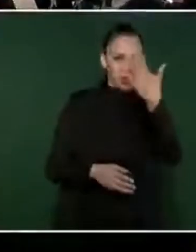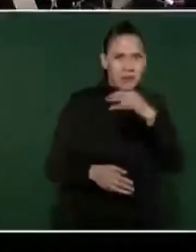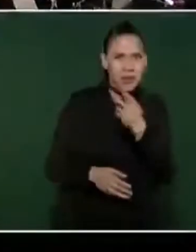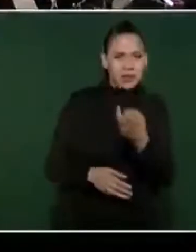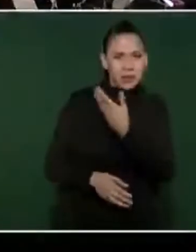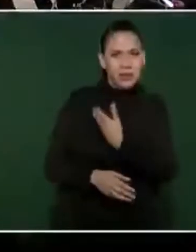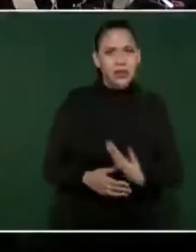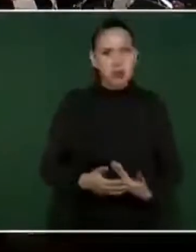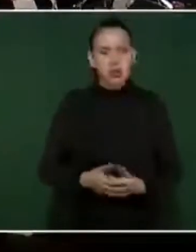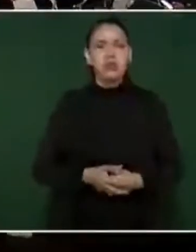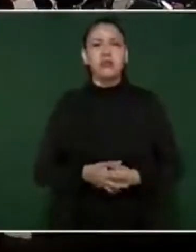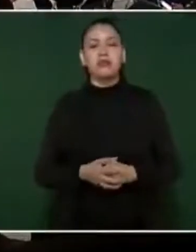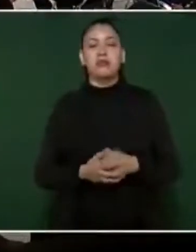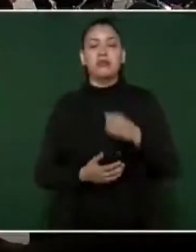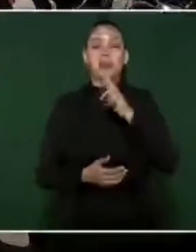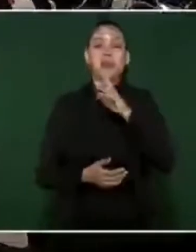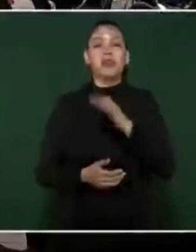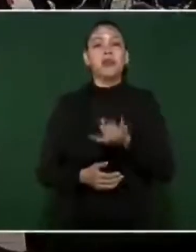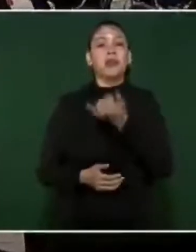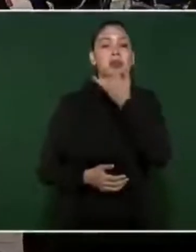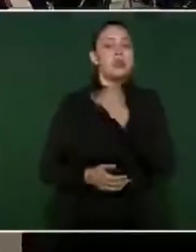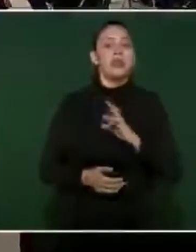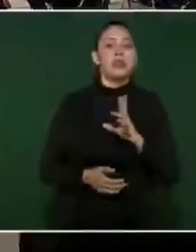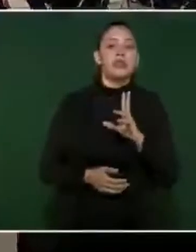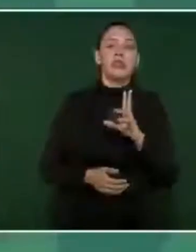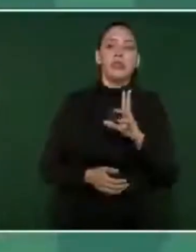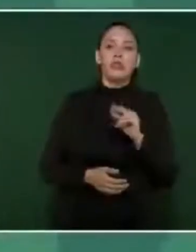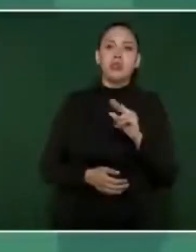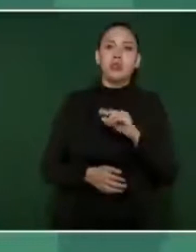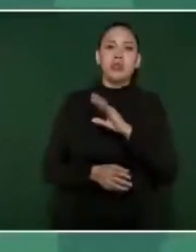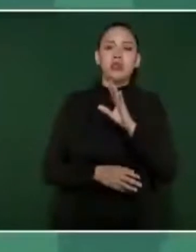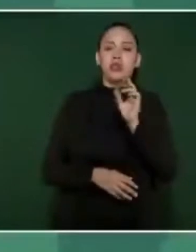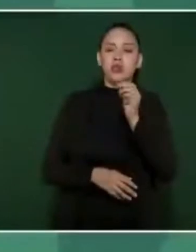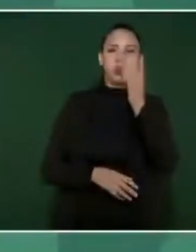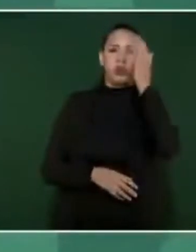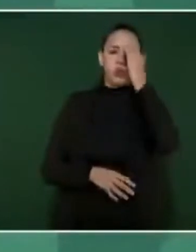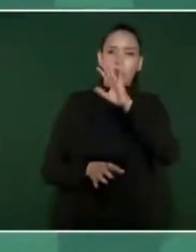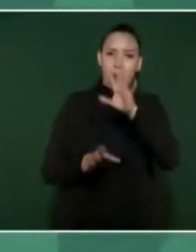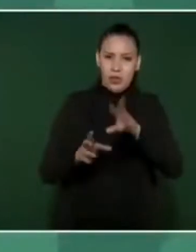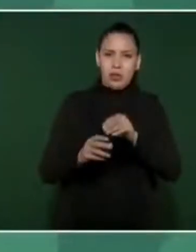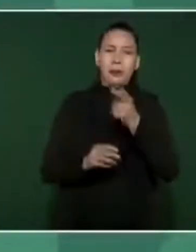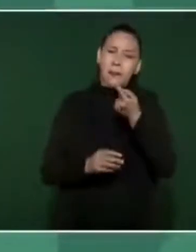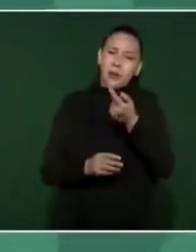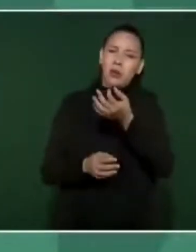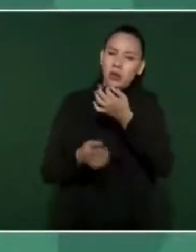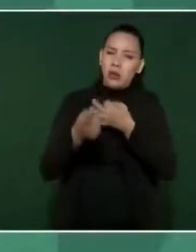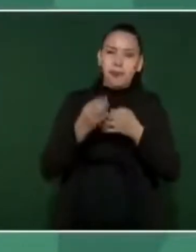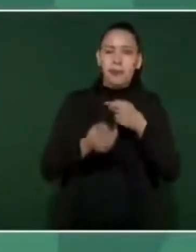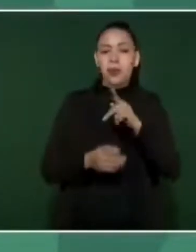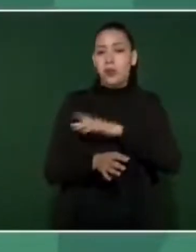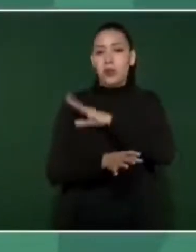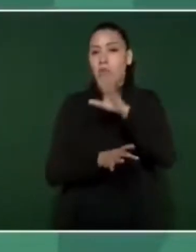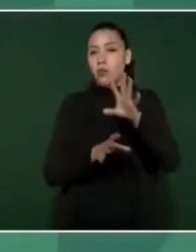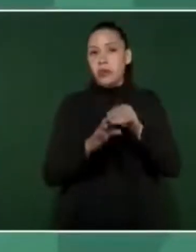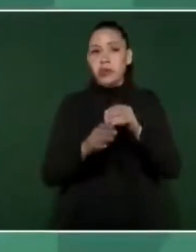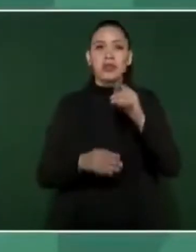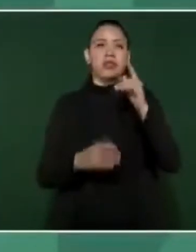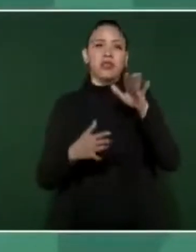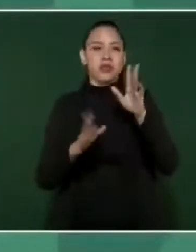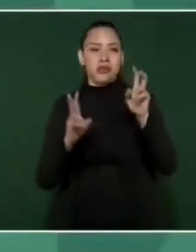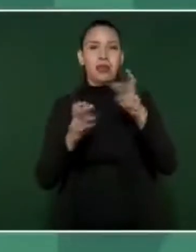No en específico sobre el lirio